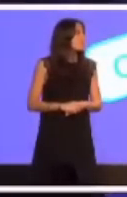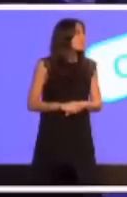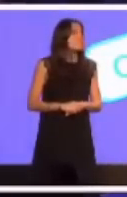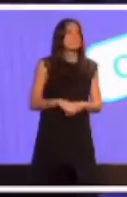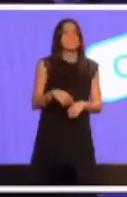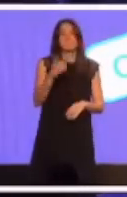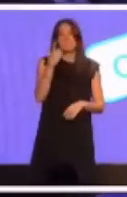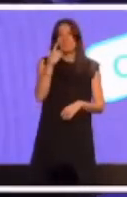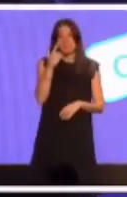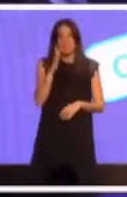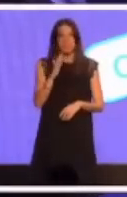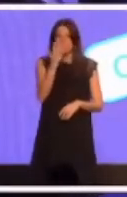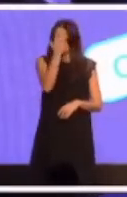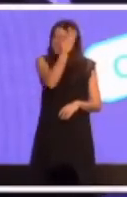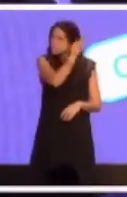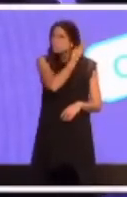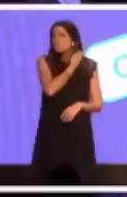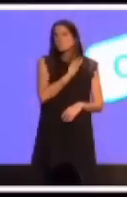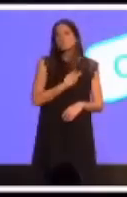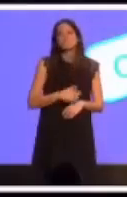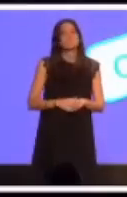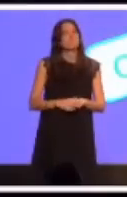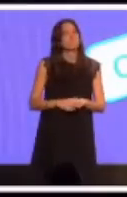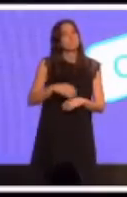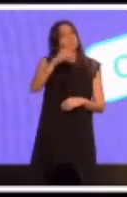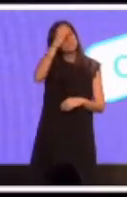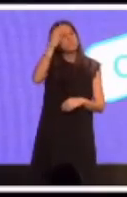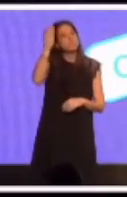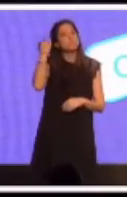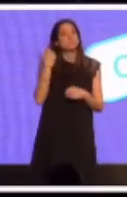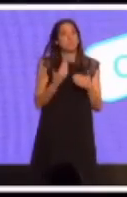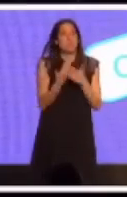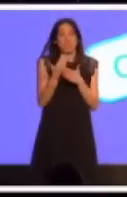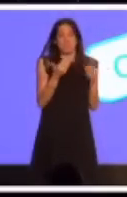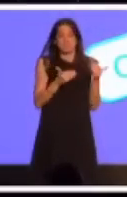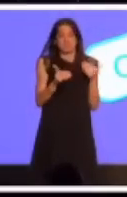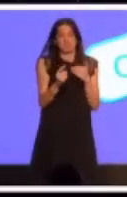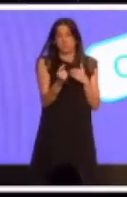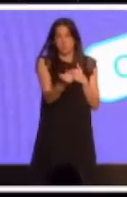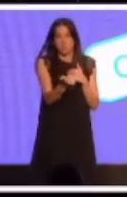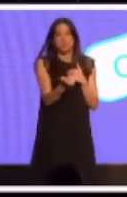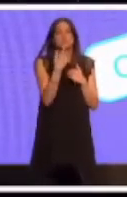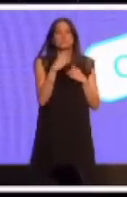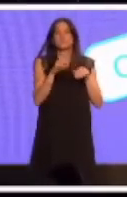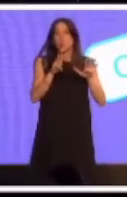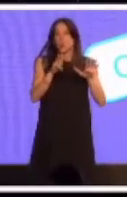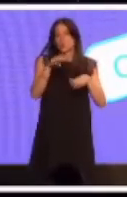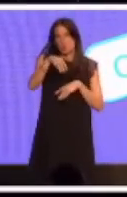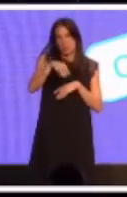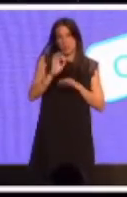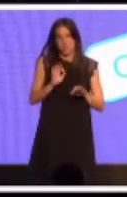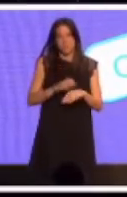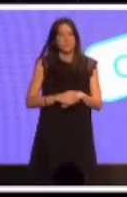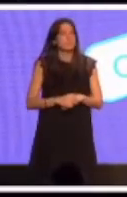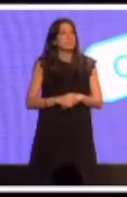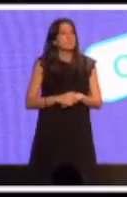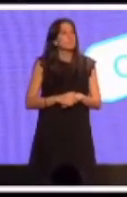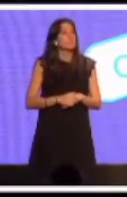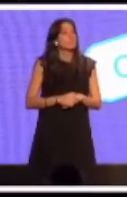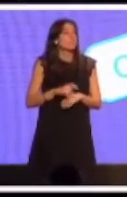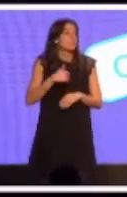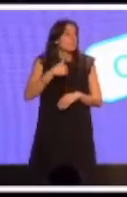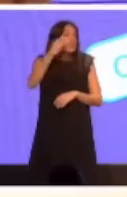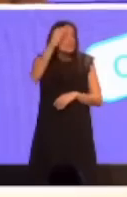y Mirad dentro de muy poquitos días es el 8 de marzo y yo creo